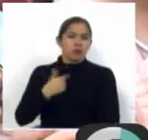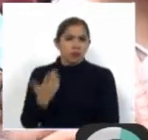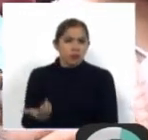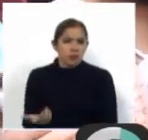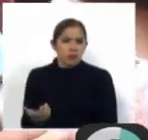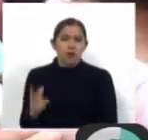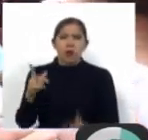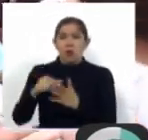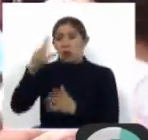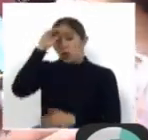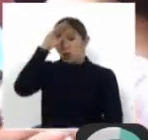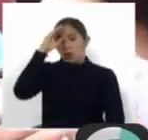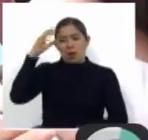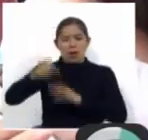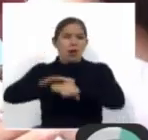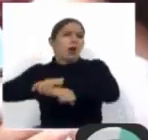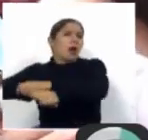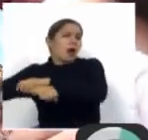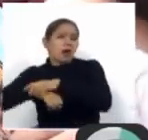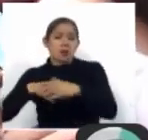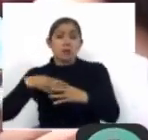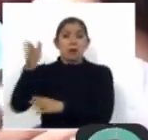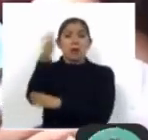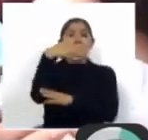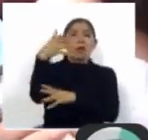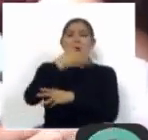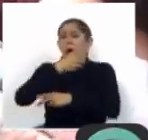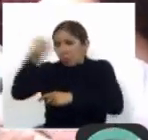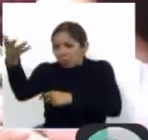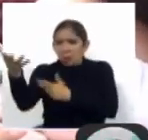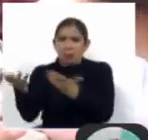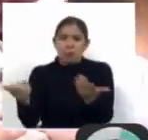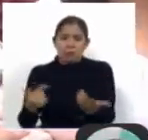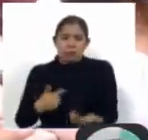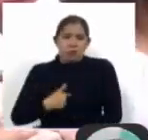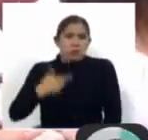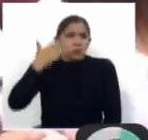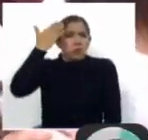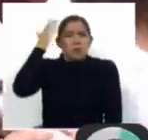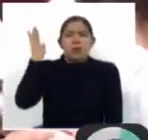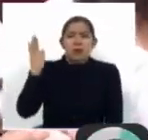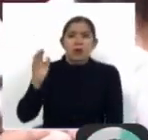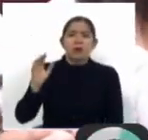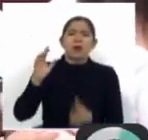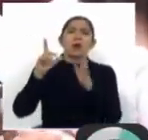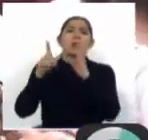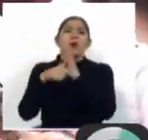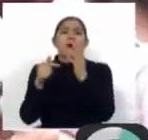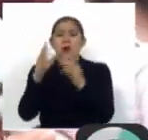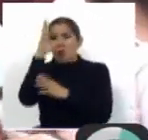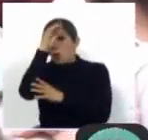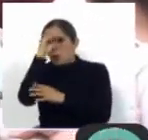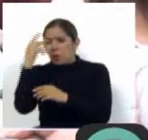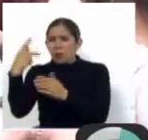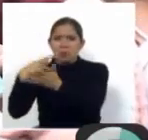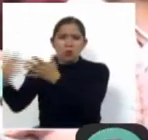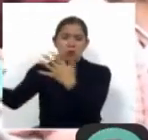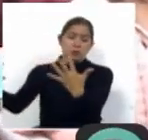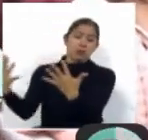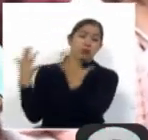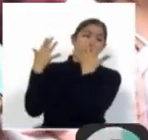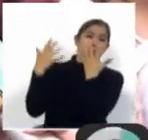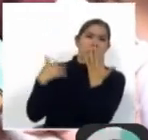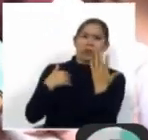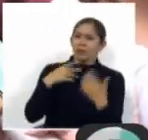Un hombre me ha agarrado, me ha quitado bandera. Después no sé qué será. Y después todos han sido puros hombres me han atacado.